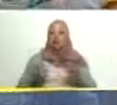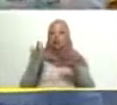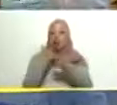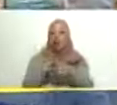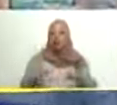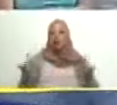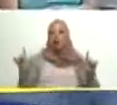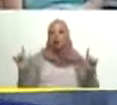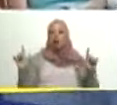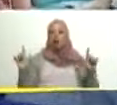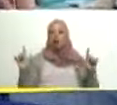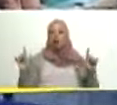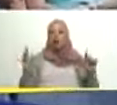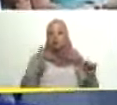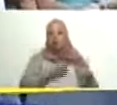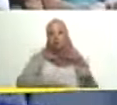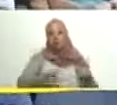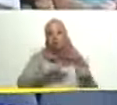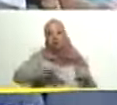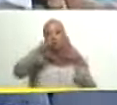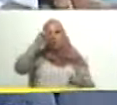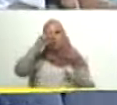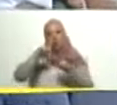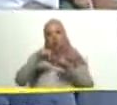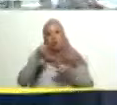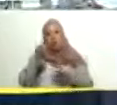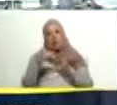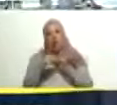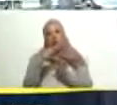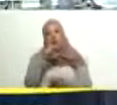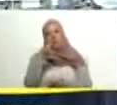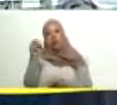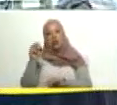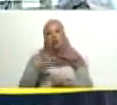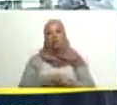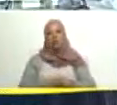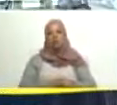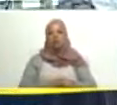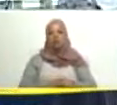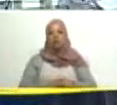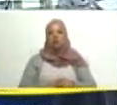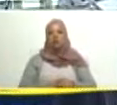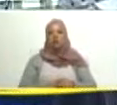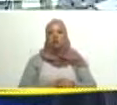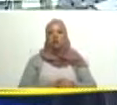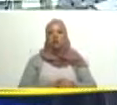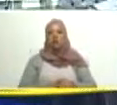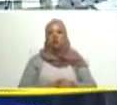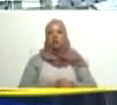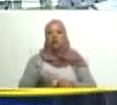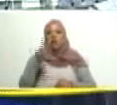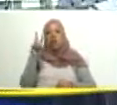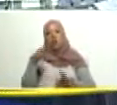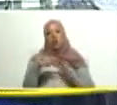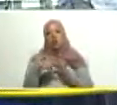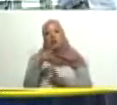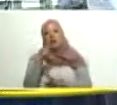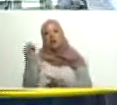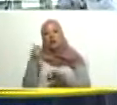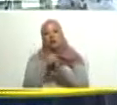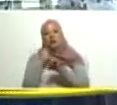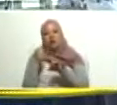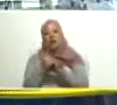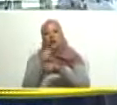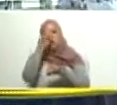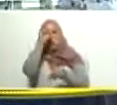libertador, misión cumplida, 2030. Y del 2030 en adelante, ponernos